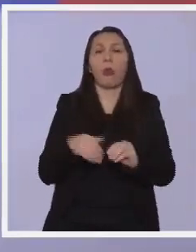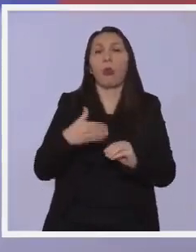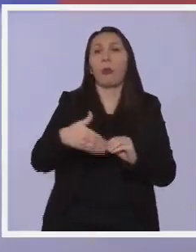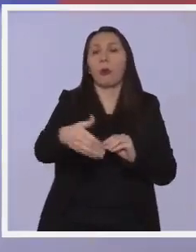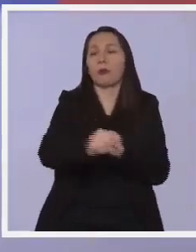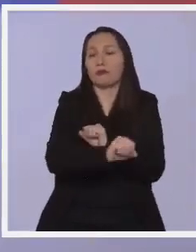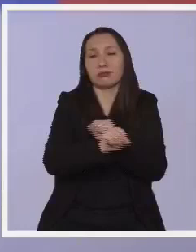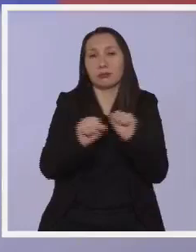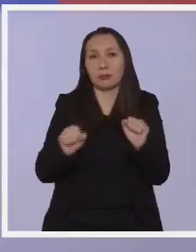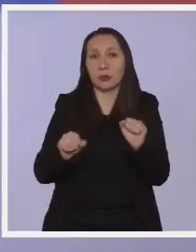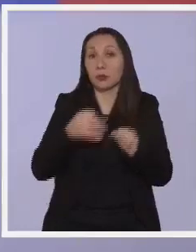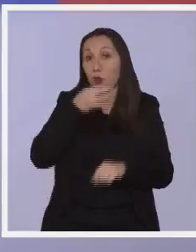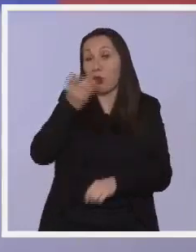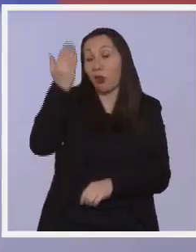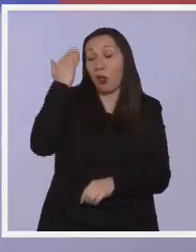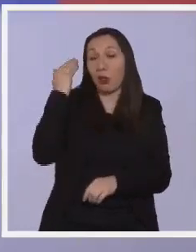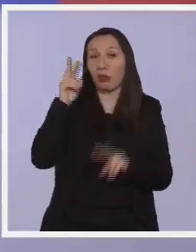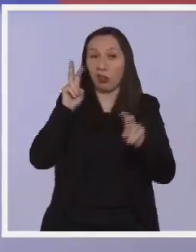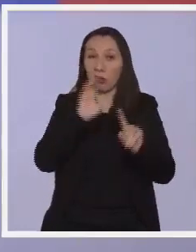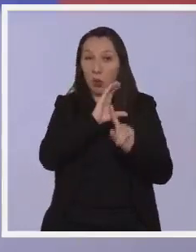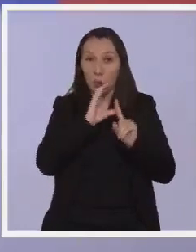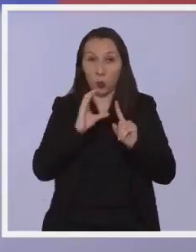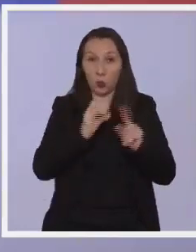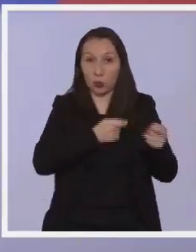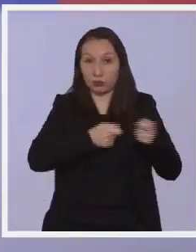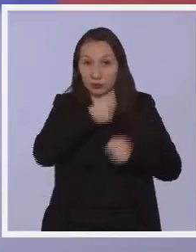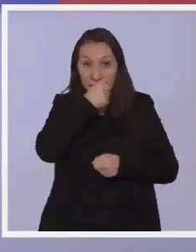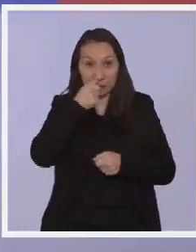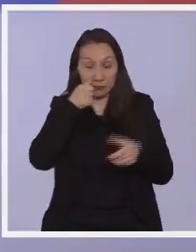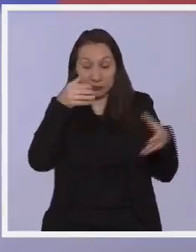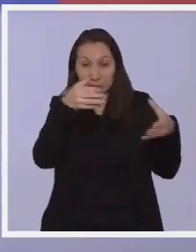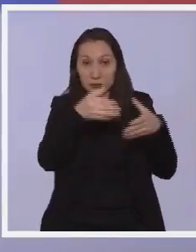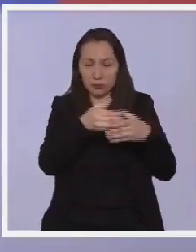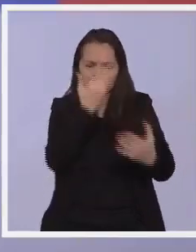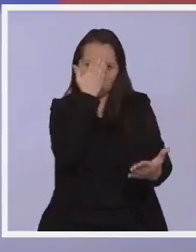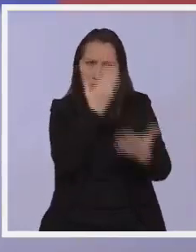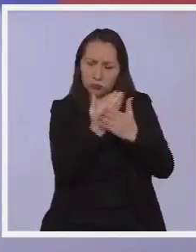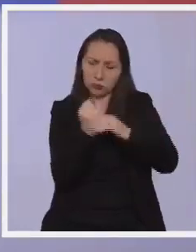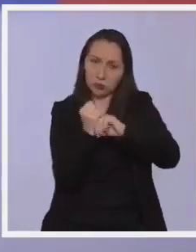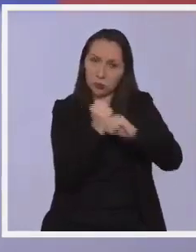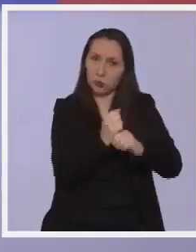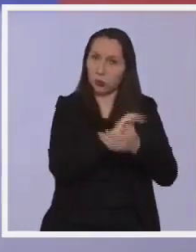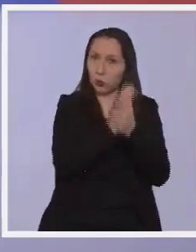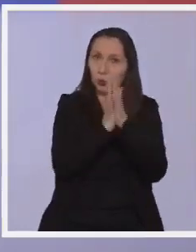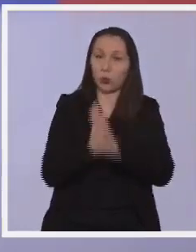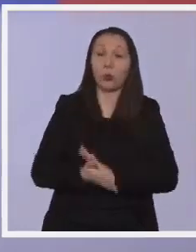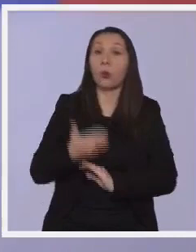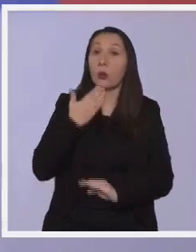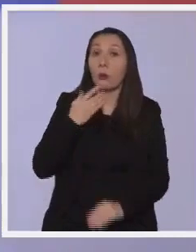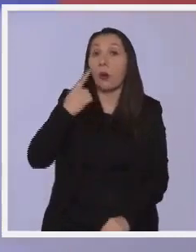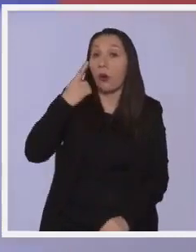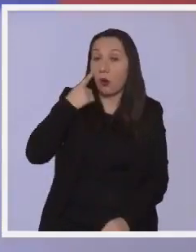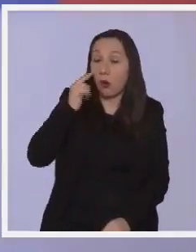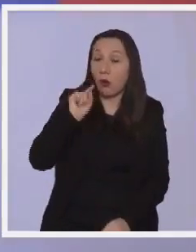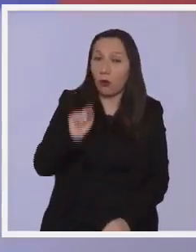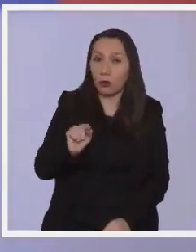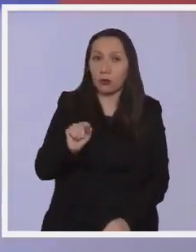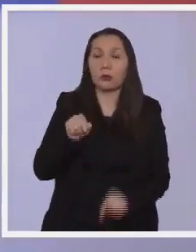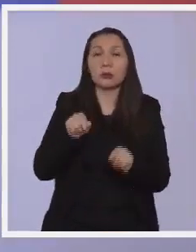que, como dije antes, la cultura narco la vamos a enfrentar en todas sus dimensiones. También, ojo que esto no